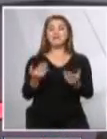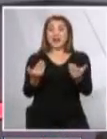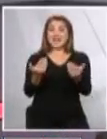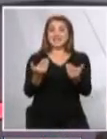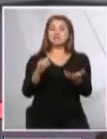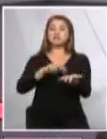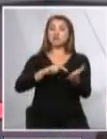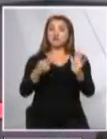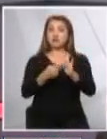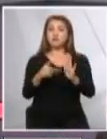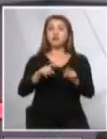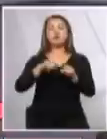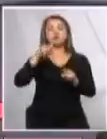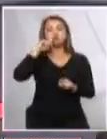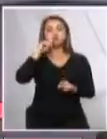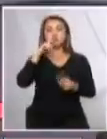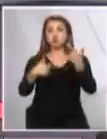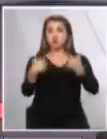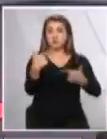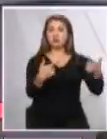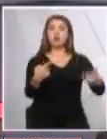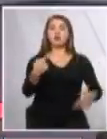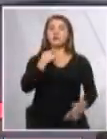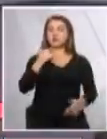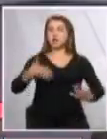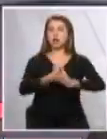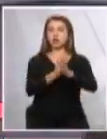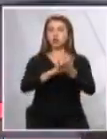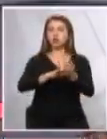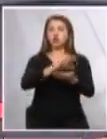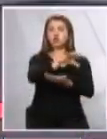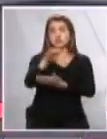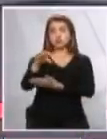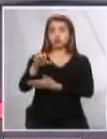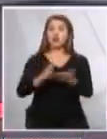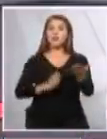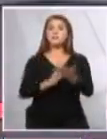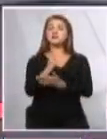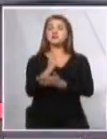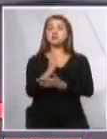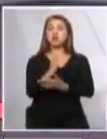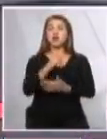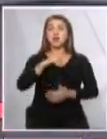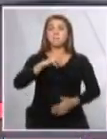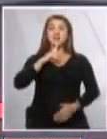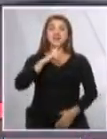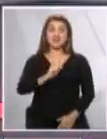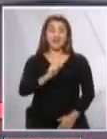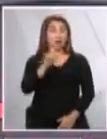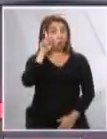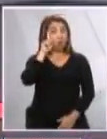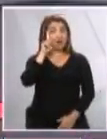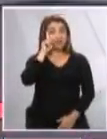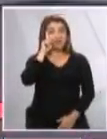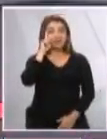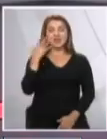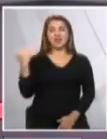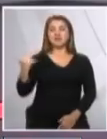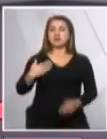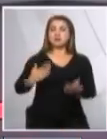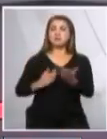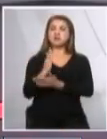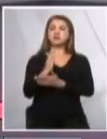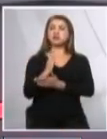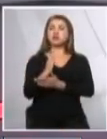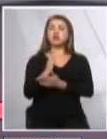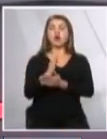una crisis que es de carácter política, que afecta a todos los sectores, que partió por el caso Penta, recordémoslo, y surgió, y